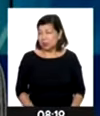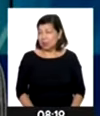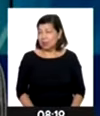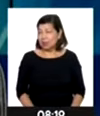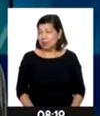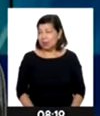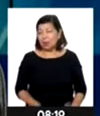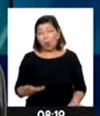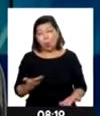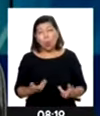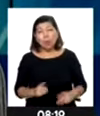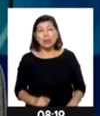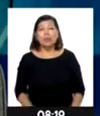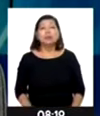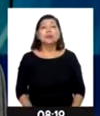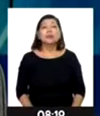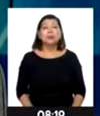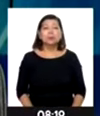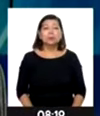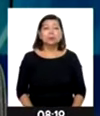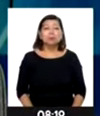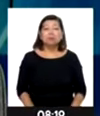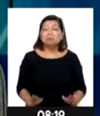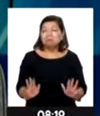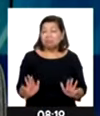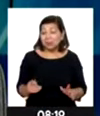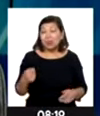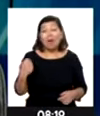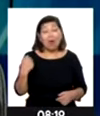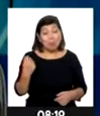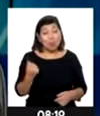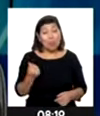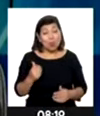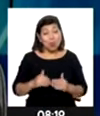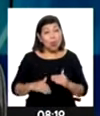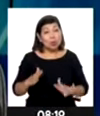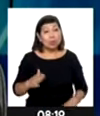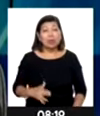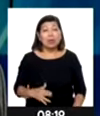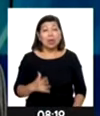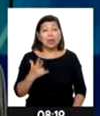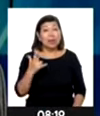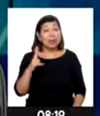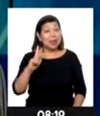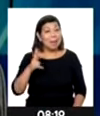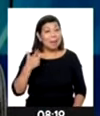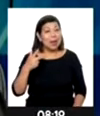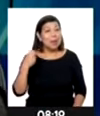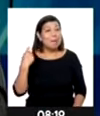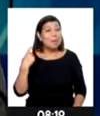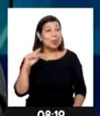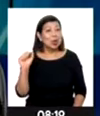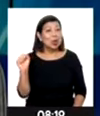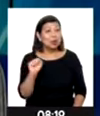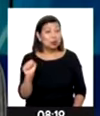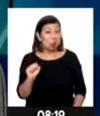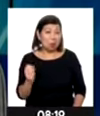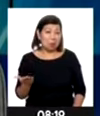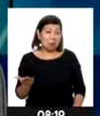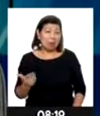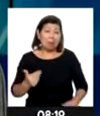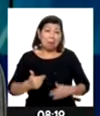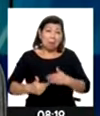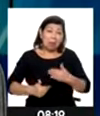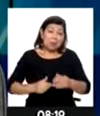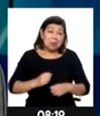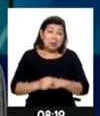aproximado de cuánto demandaría esto? Sí, es una fuerte inversión que supera los 3.000 millones de soles, pero será en los